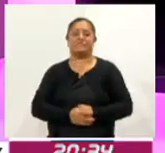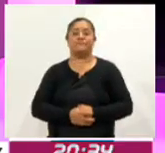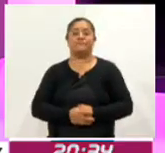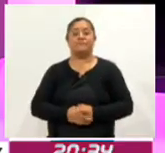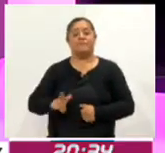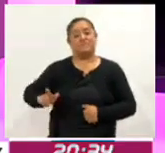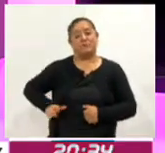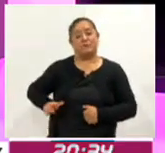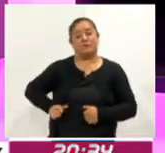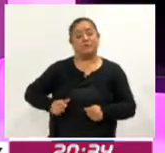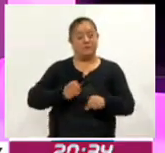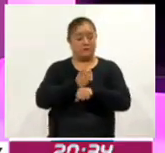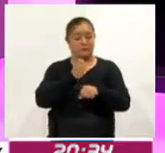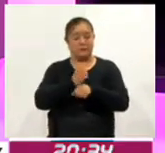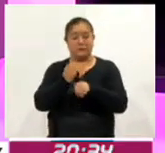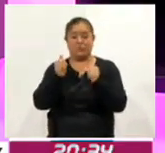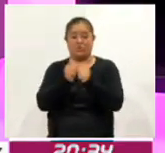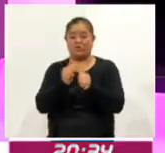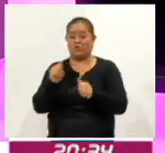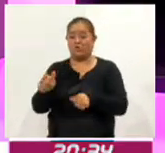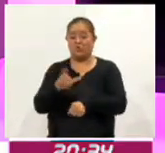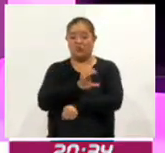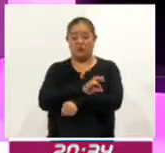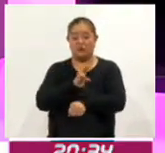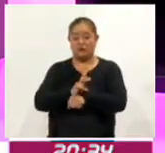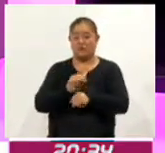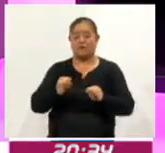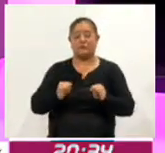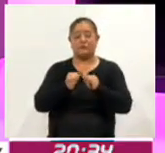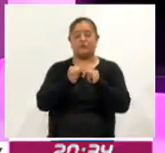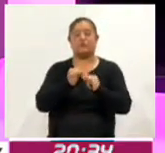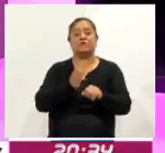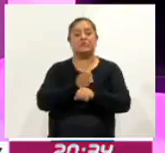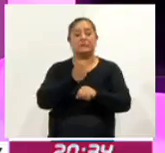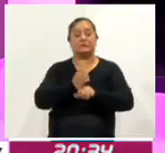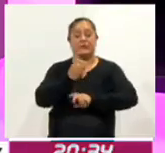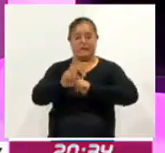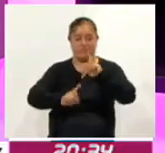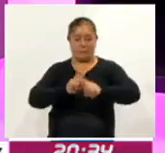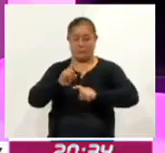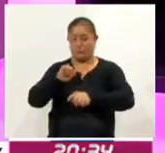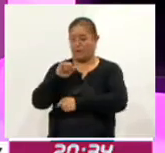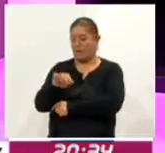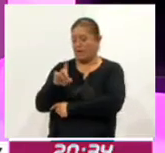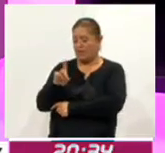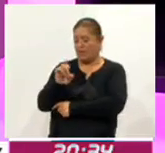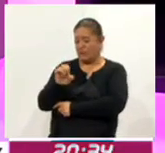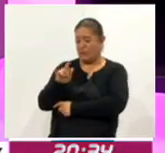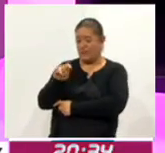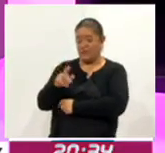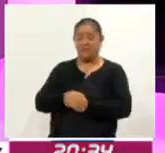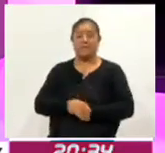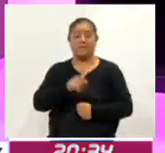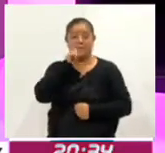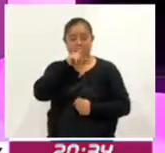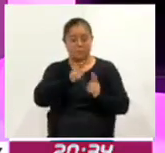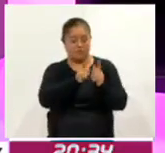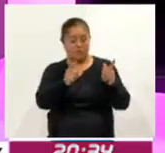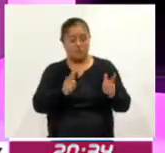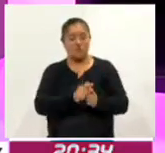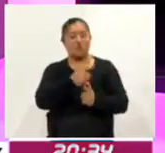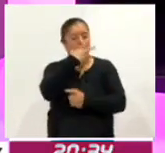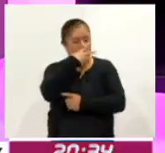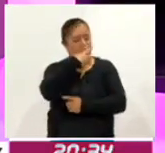gobierno del estado, en coordinación con el Instituto Estatal del Deporte, además del Club Coyotes FC,